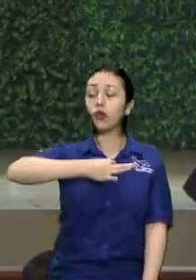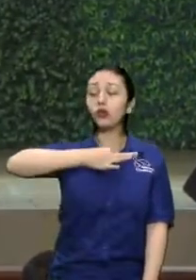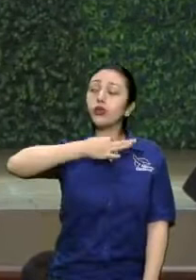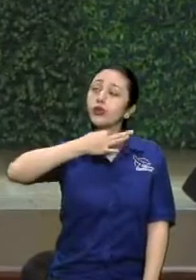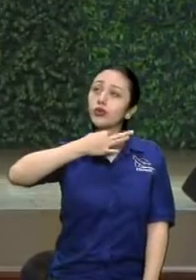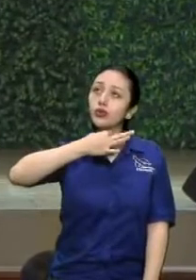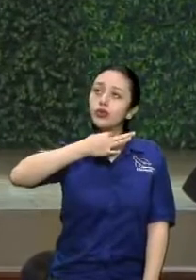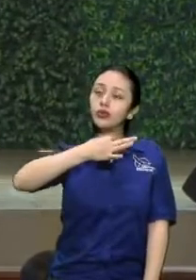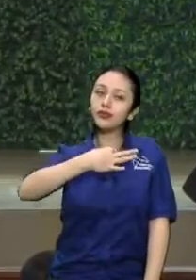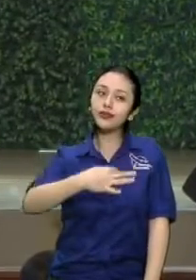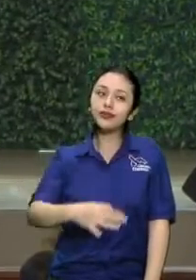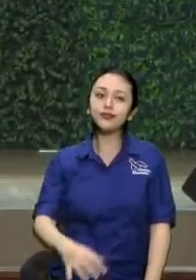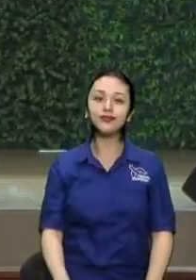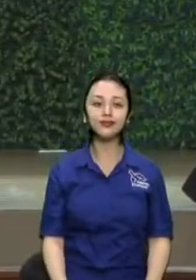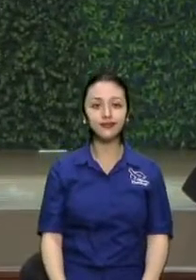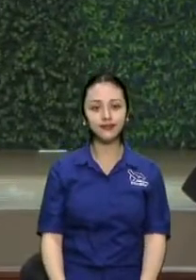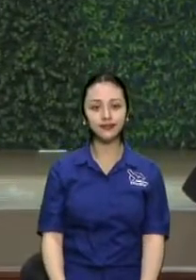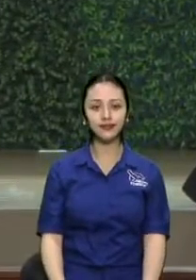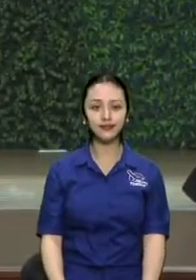Ahí está, ya vio.